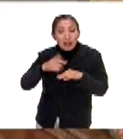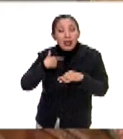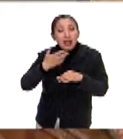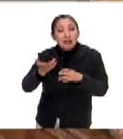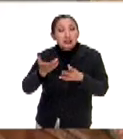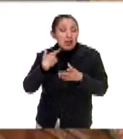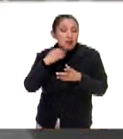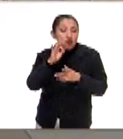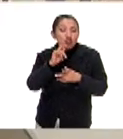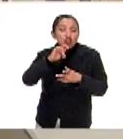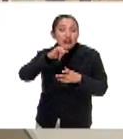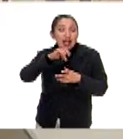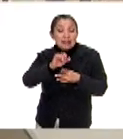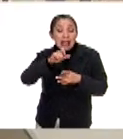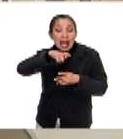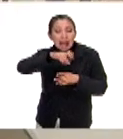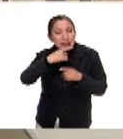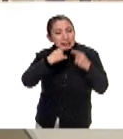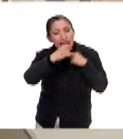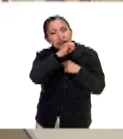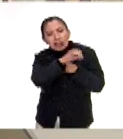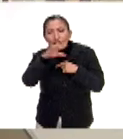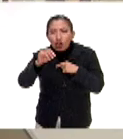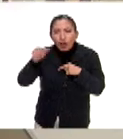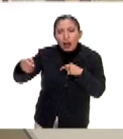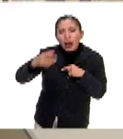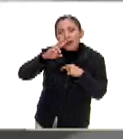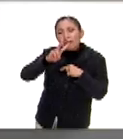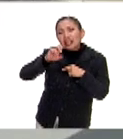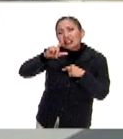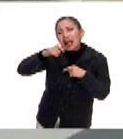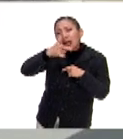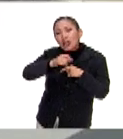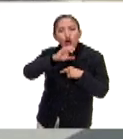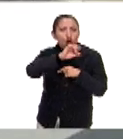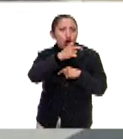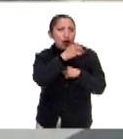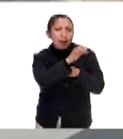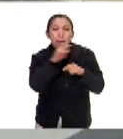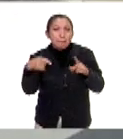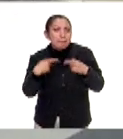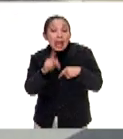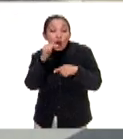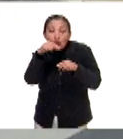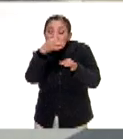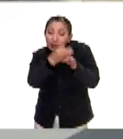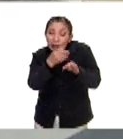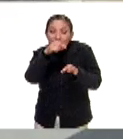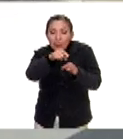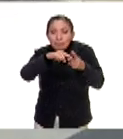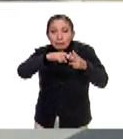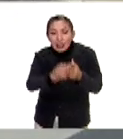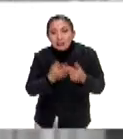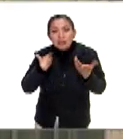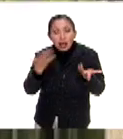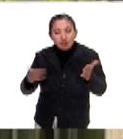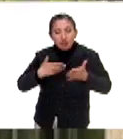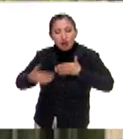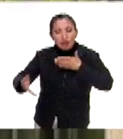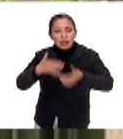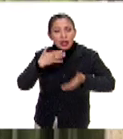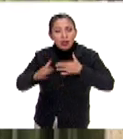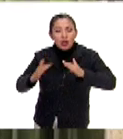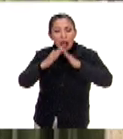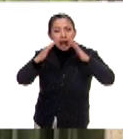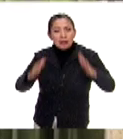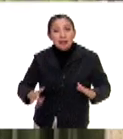México. Digo, los arquitectos discuten si sí o si no, si fue Villagrán, si fue Gorman, pero vaya, es el momento del inicio de la vanguardia. Y